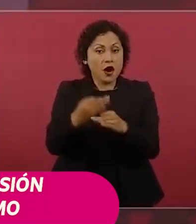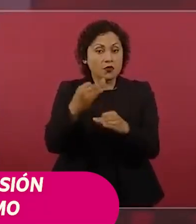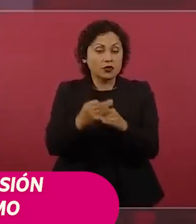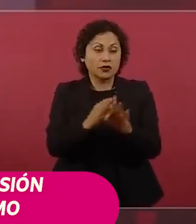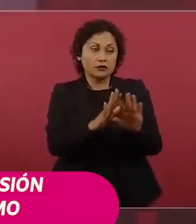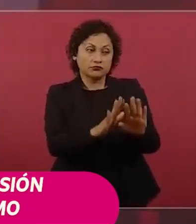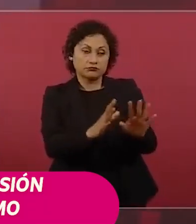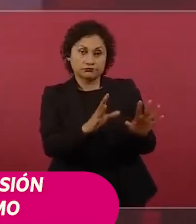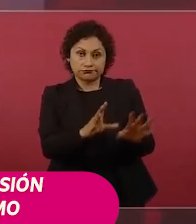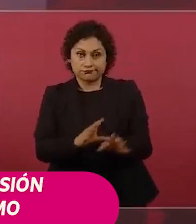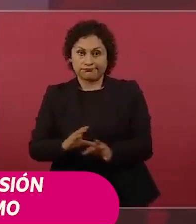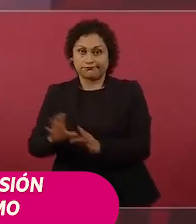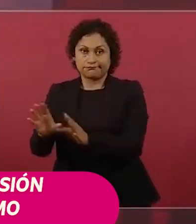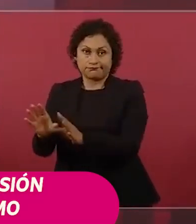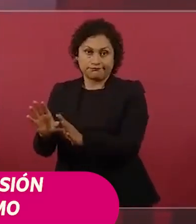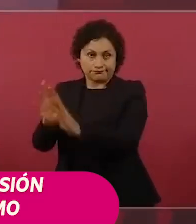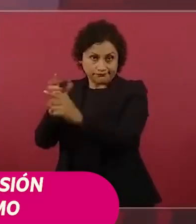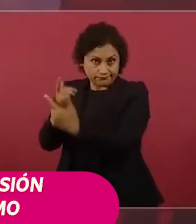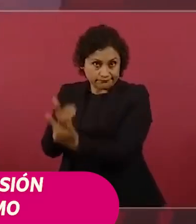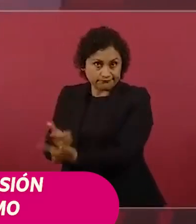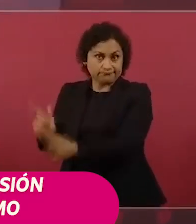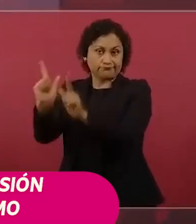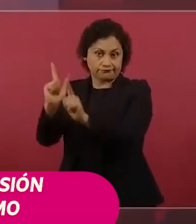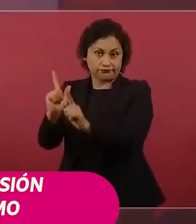para llegar a un acuerdo.